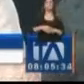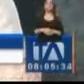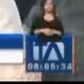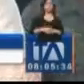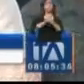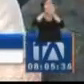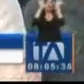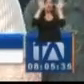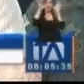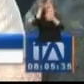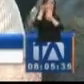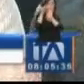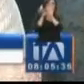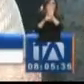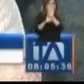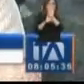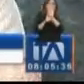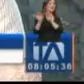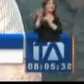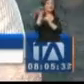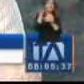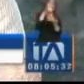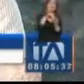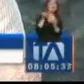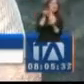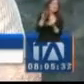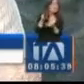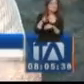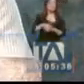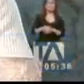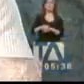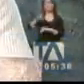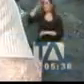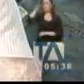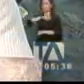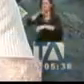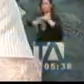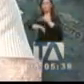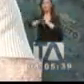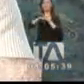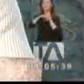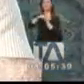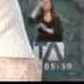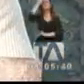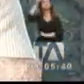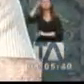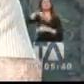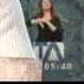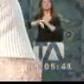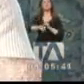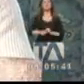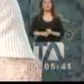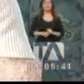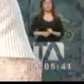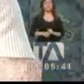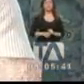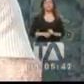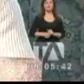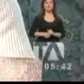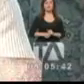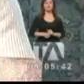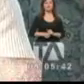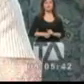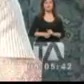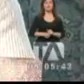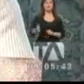zooms súper fuertes, que es como estar adentro. ¿Por qué no pueden entrar los militares uniformados a las bodegas? Es parte